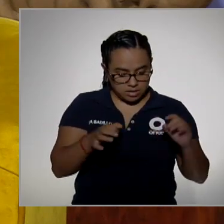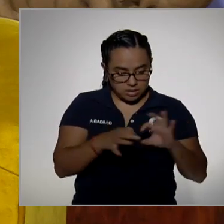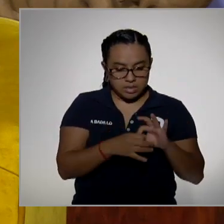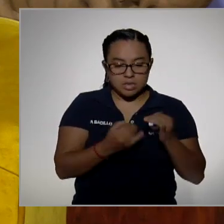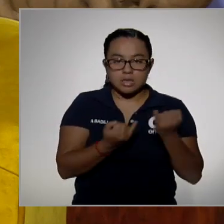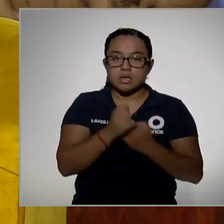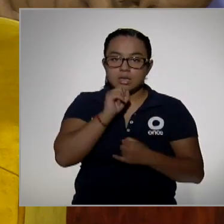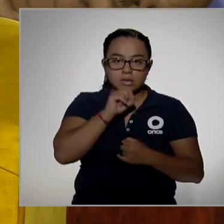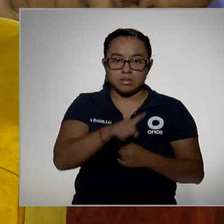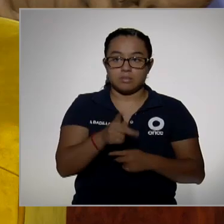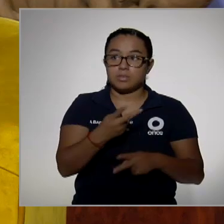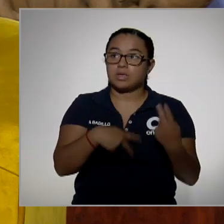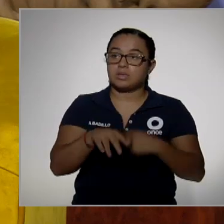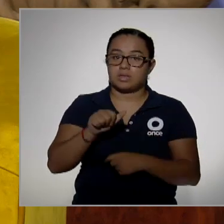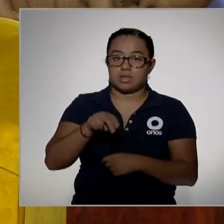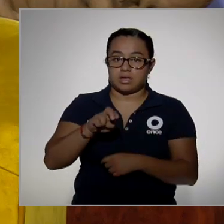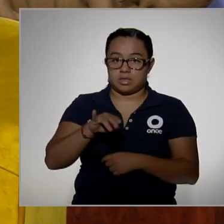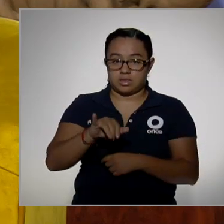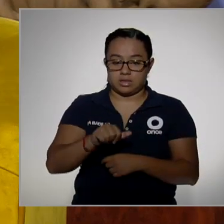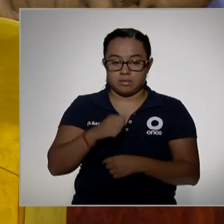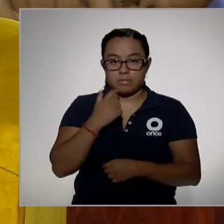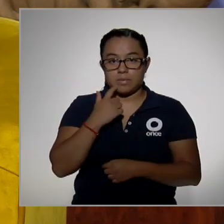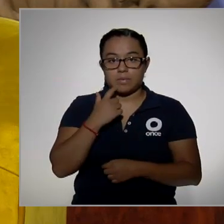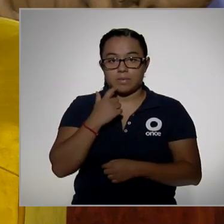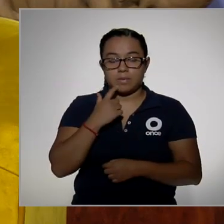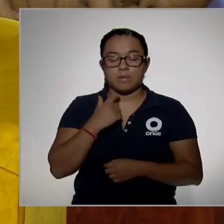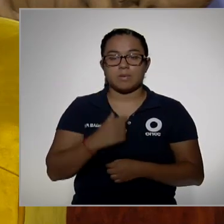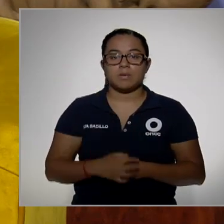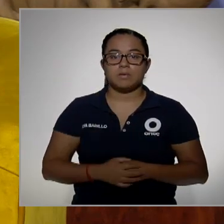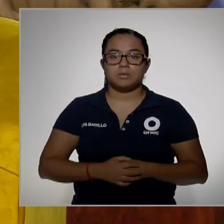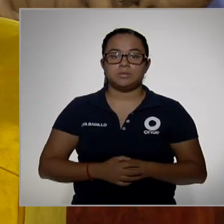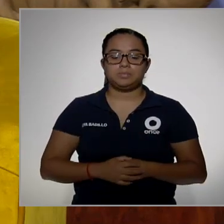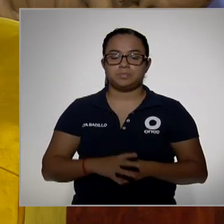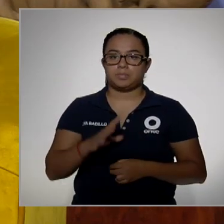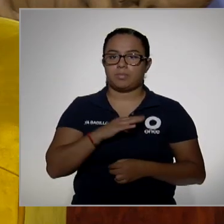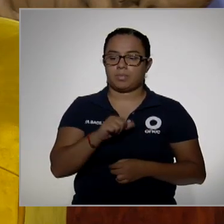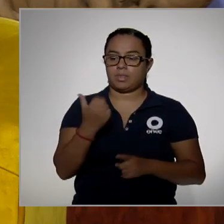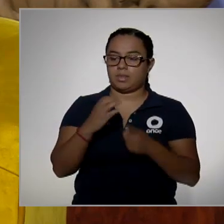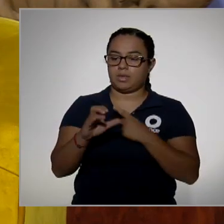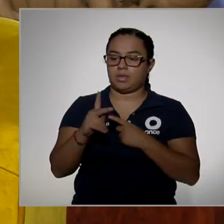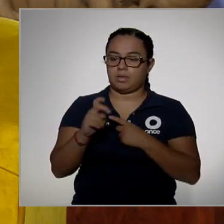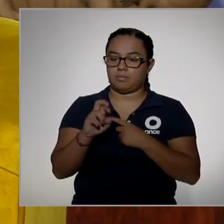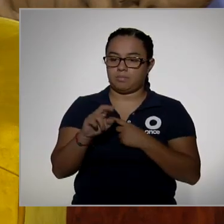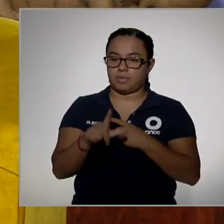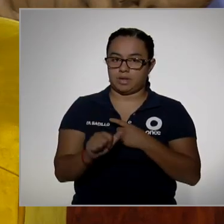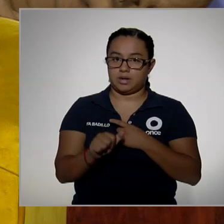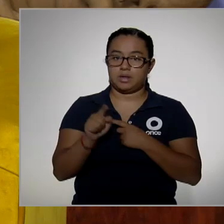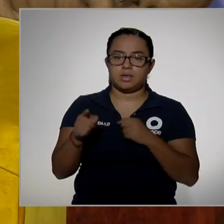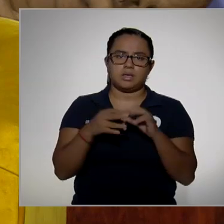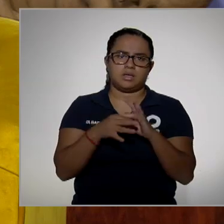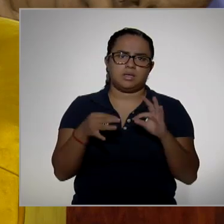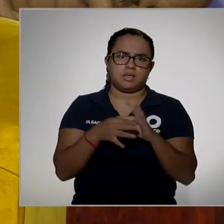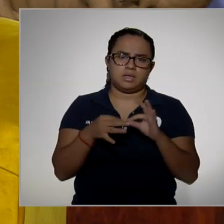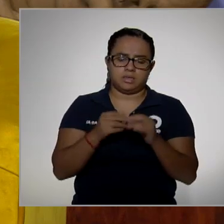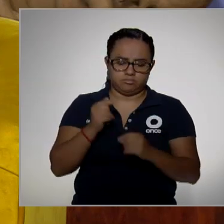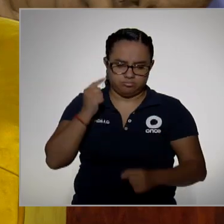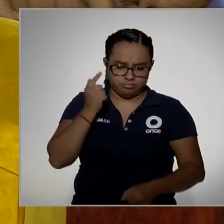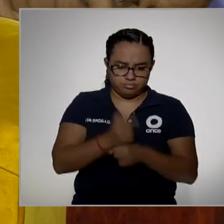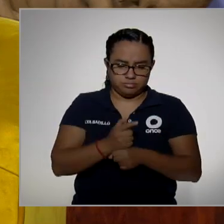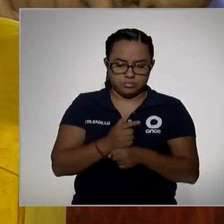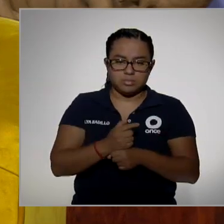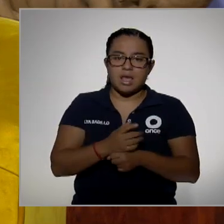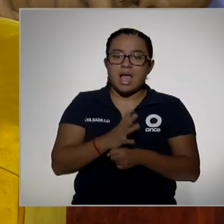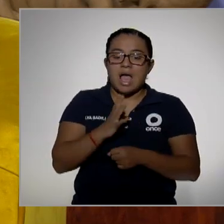desarrollo de anemia también tenemos el comentario de perla lis que ella dice que le diagnosticaron